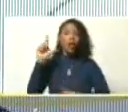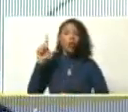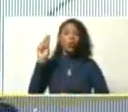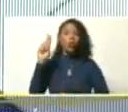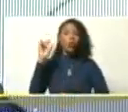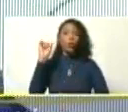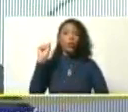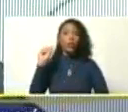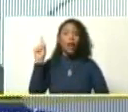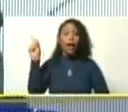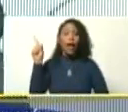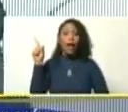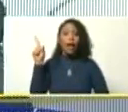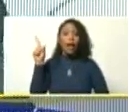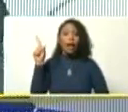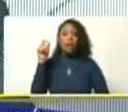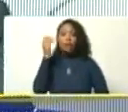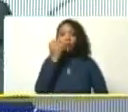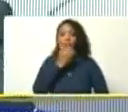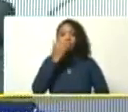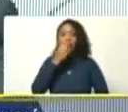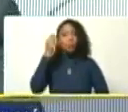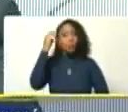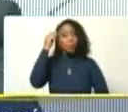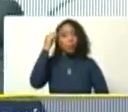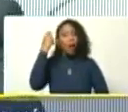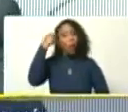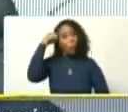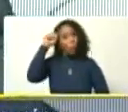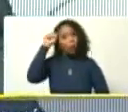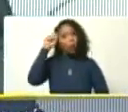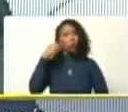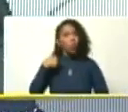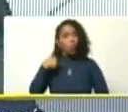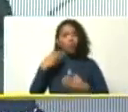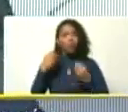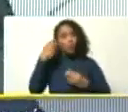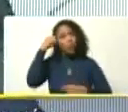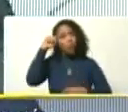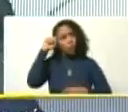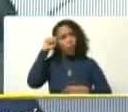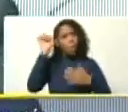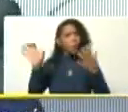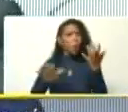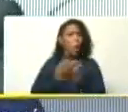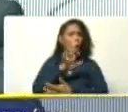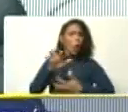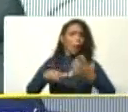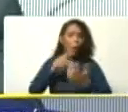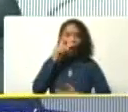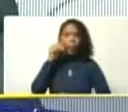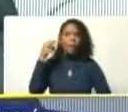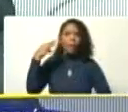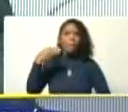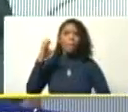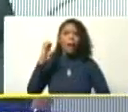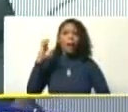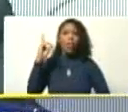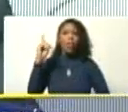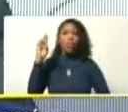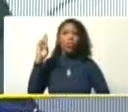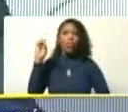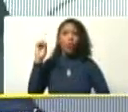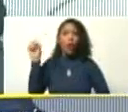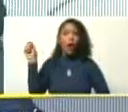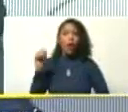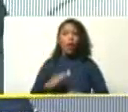que tenía un sentido del humor memorable. Recuerdo mucho las polémicas de Pedro Ortega Díaz, dirigente del